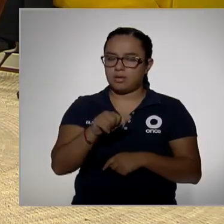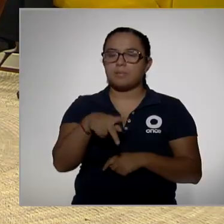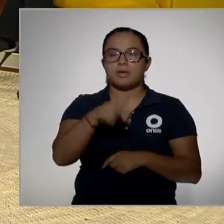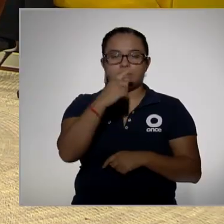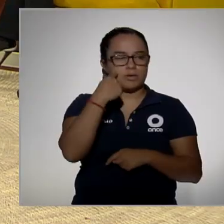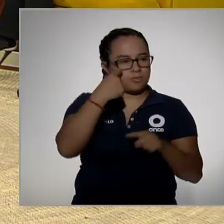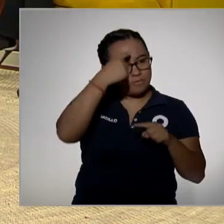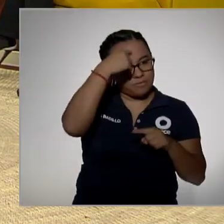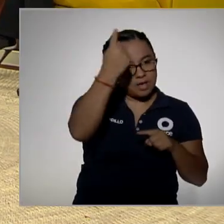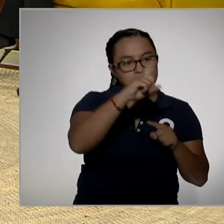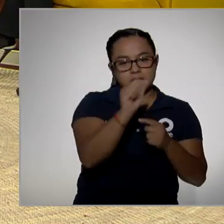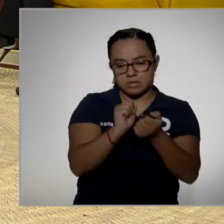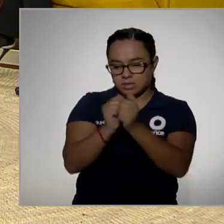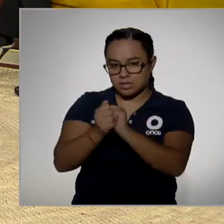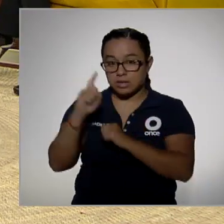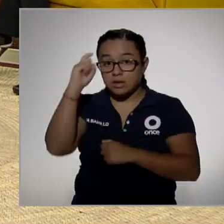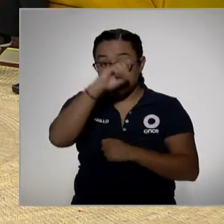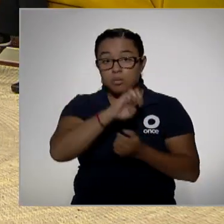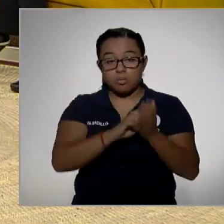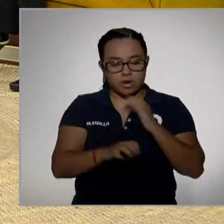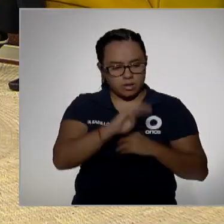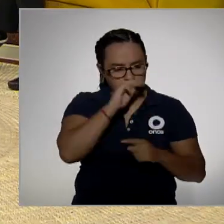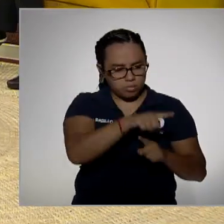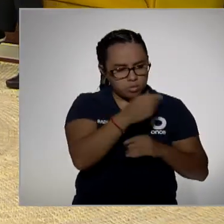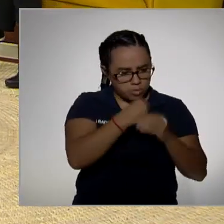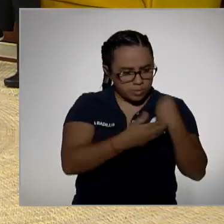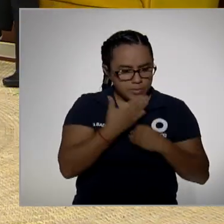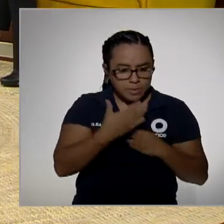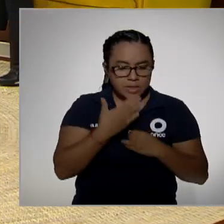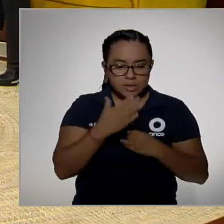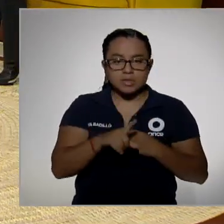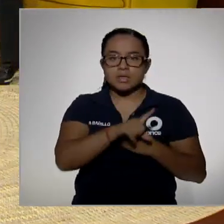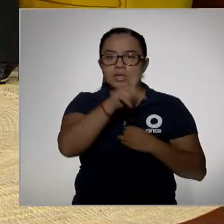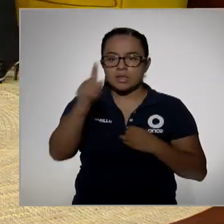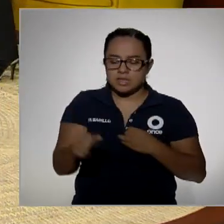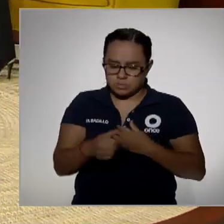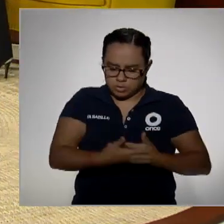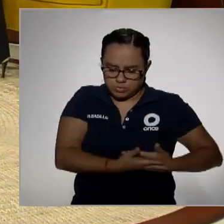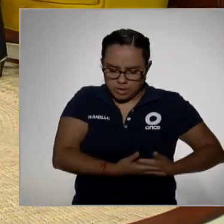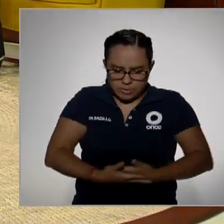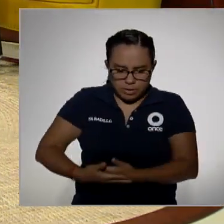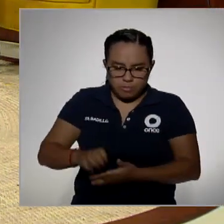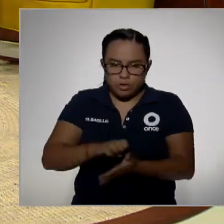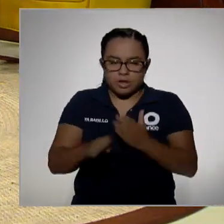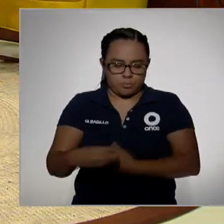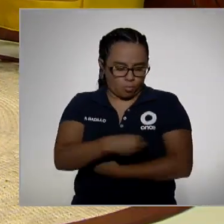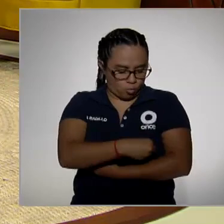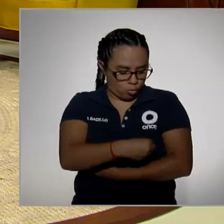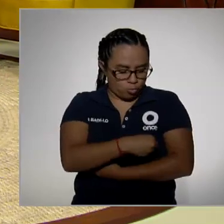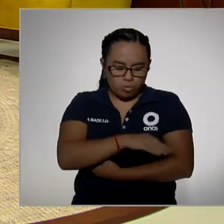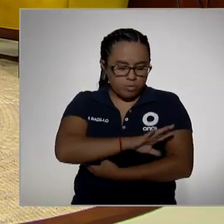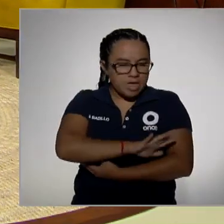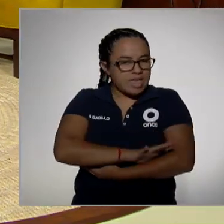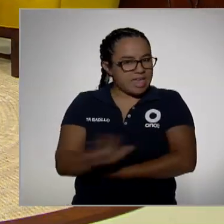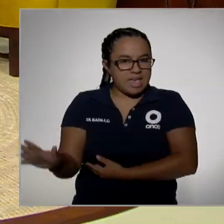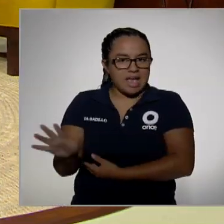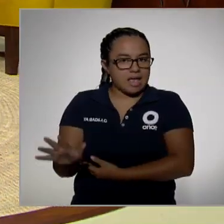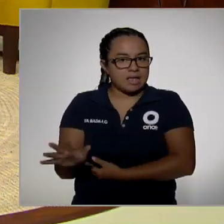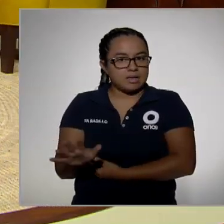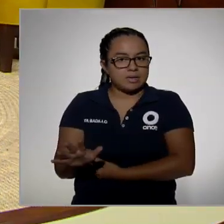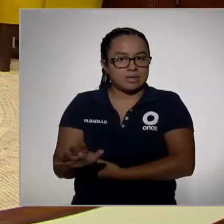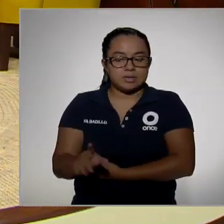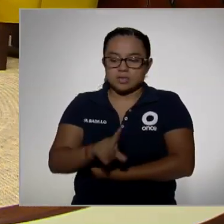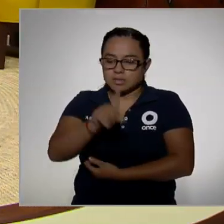complicado si una madre se alimenta bien y un bebé se se habla qué quiere decir esto que cuando deja de tomar leche materna empieza a introducir